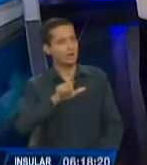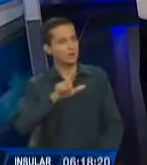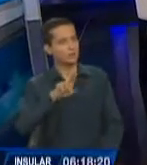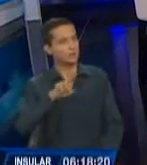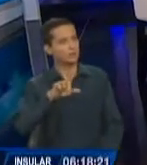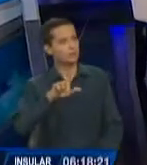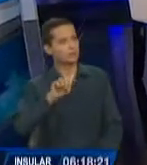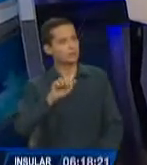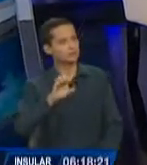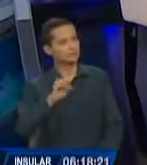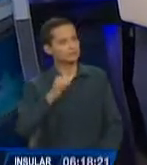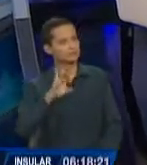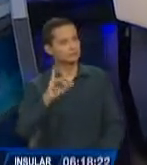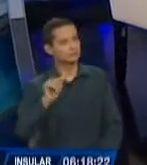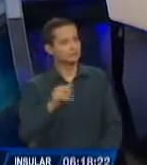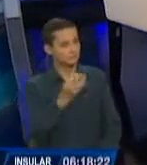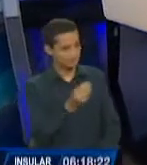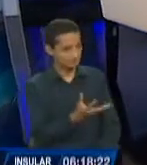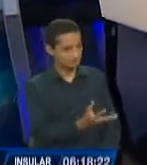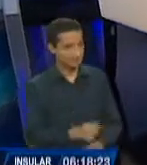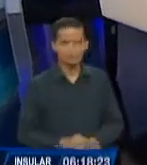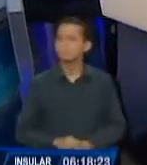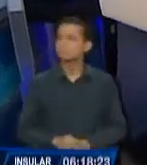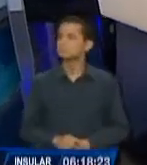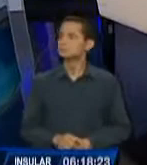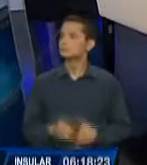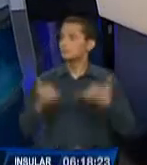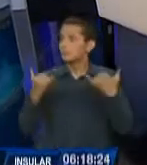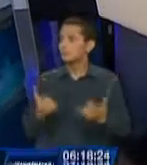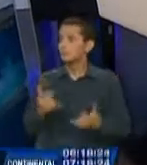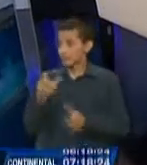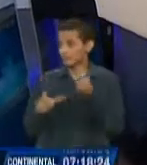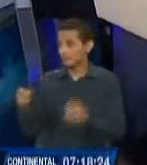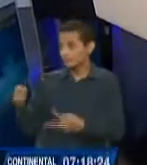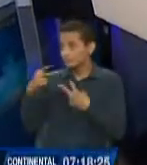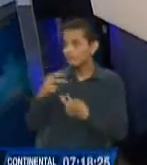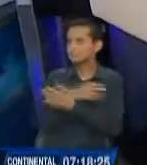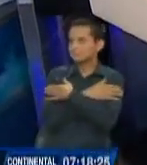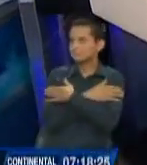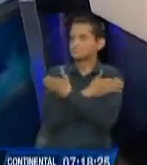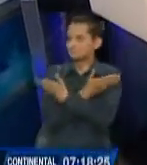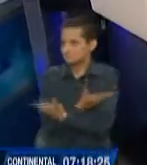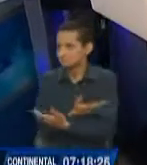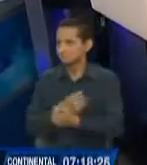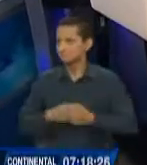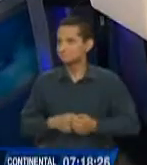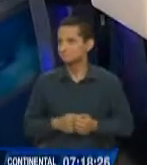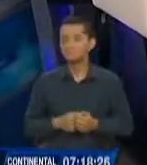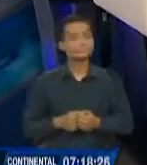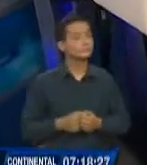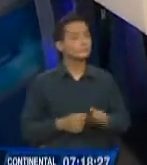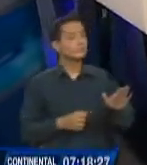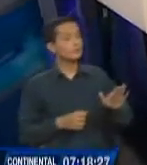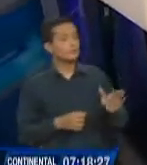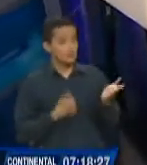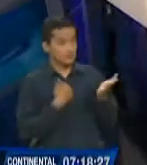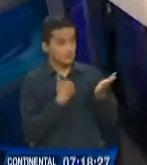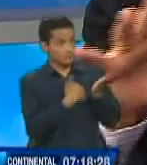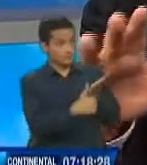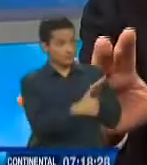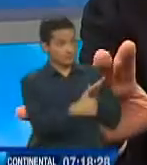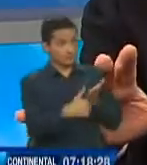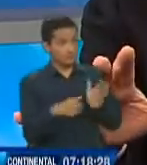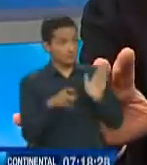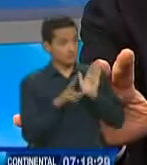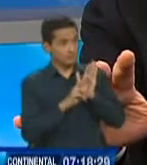días y, por supuesto, a todos quienes nos observan, un abrazo. Bueno, del Ministerio de Desarrollo Urbano y la Vivienda al Ministerio